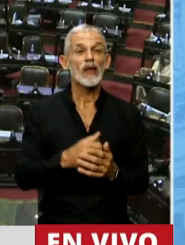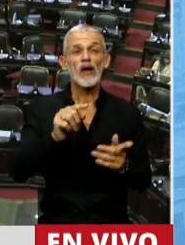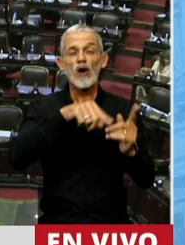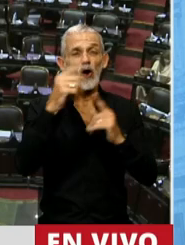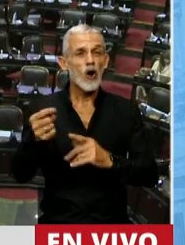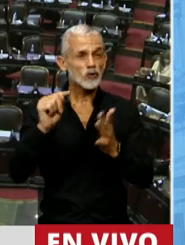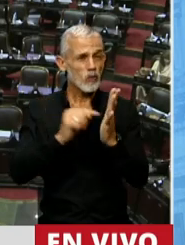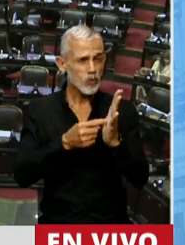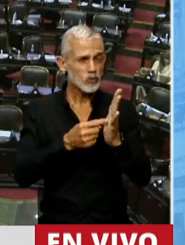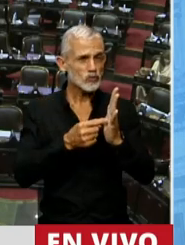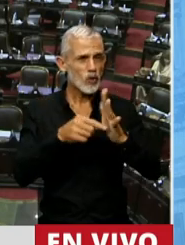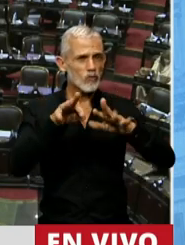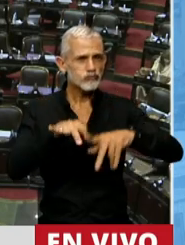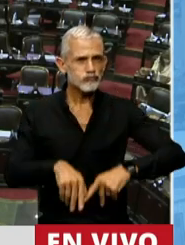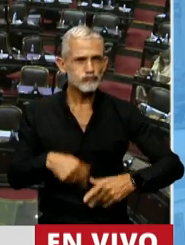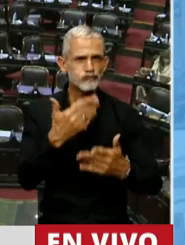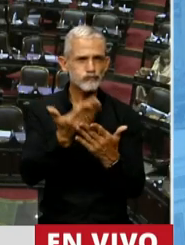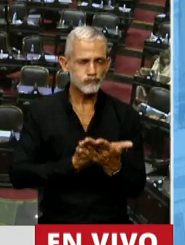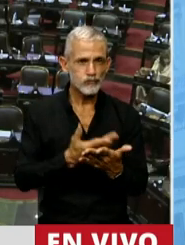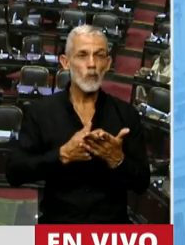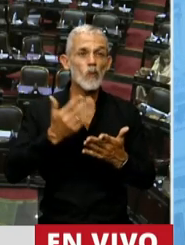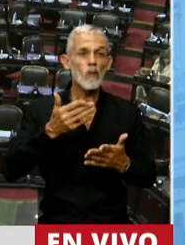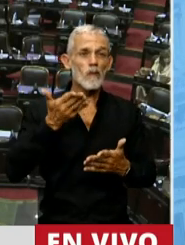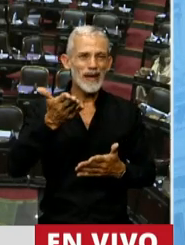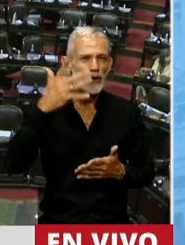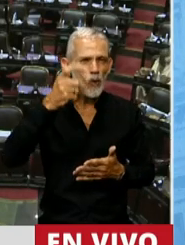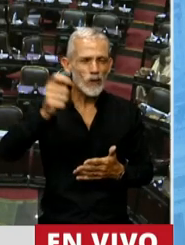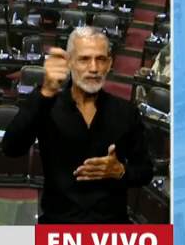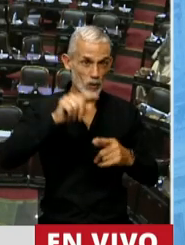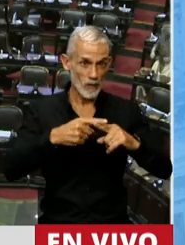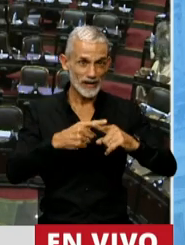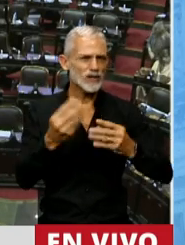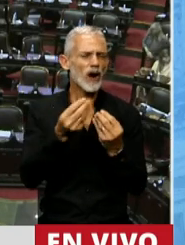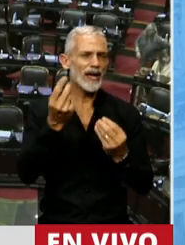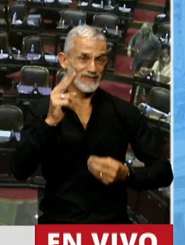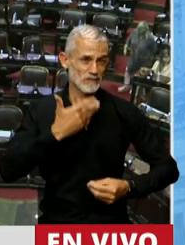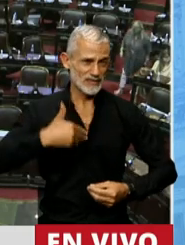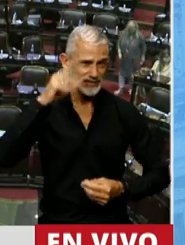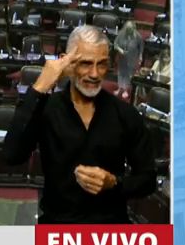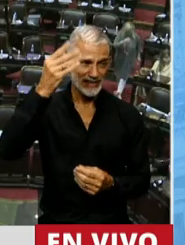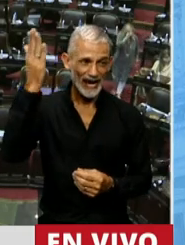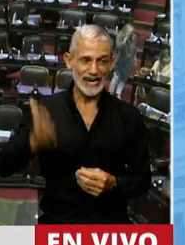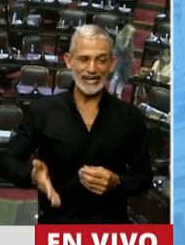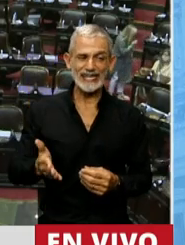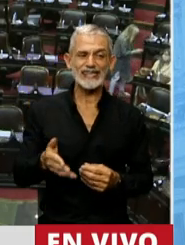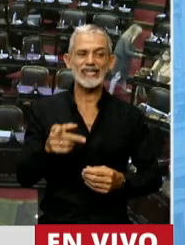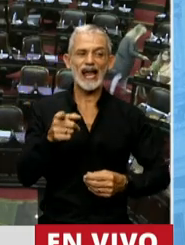los puntos a que habla este pedido de juicio político es que la vicepresidenta intenta